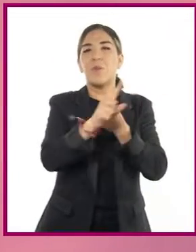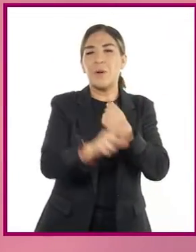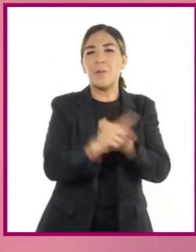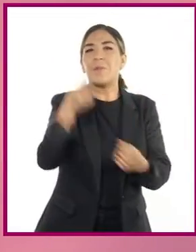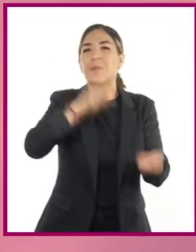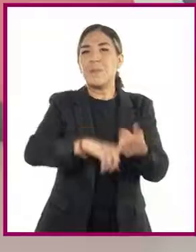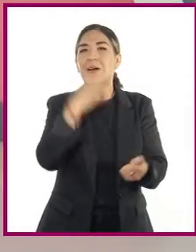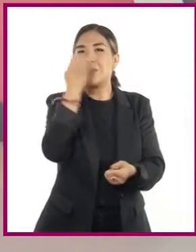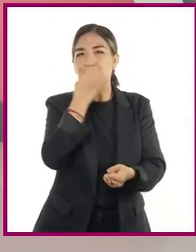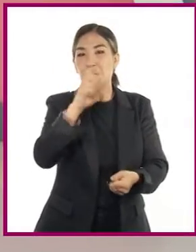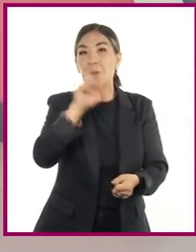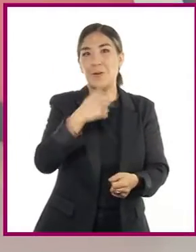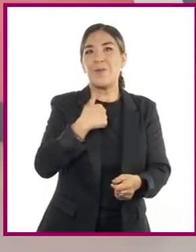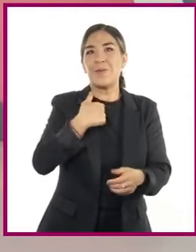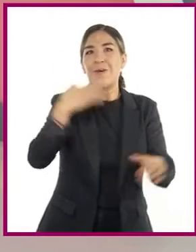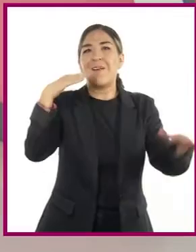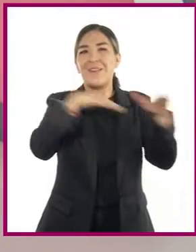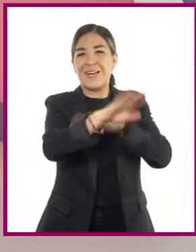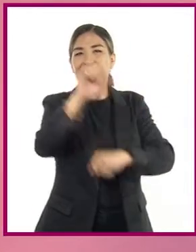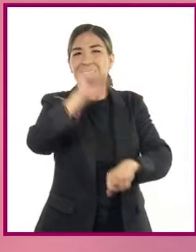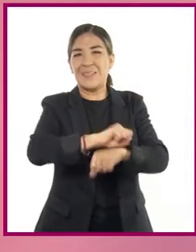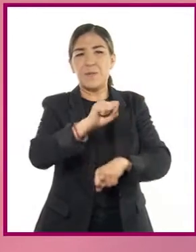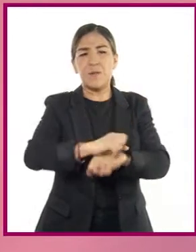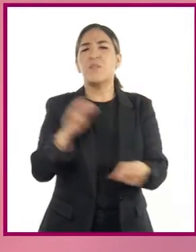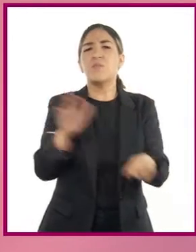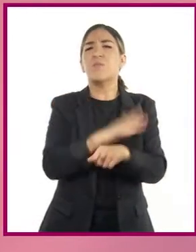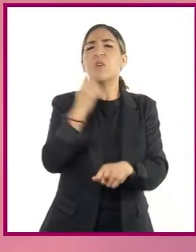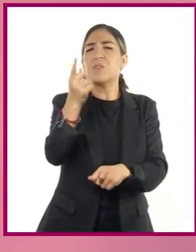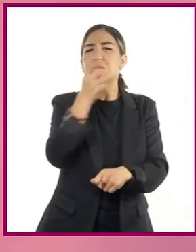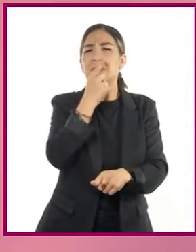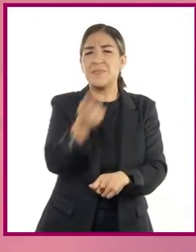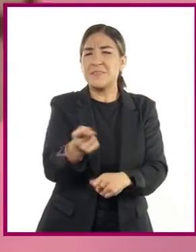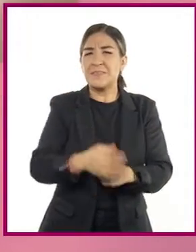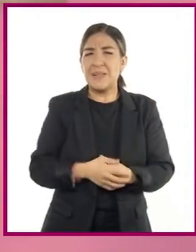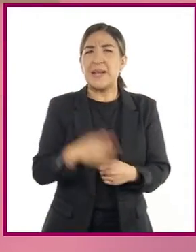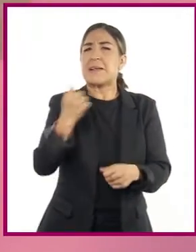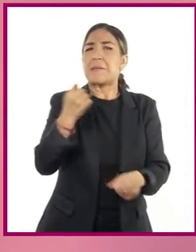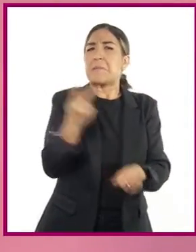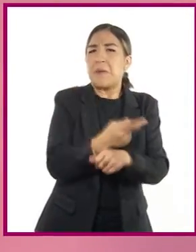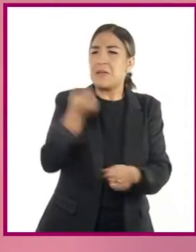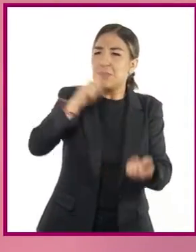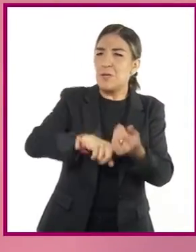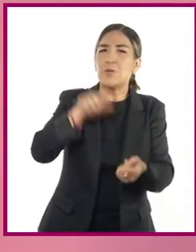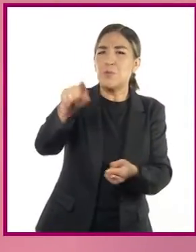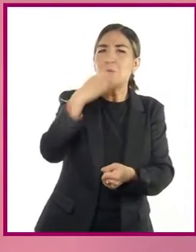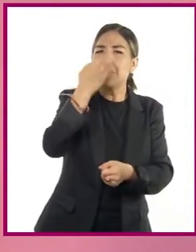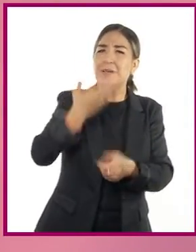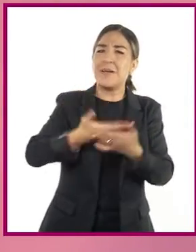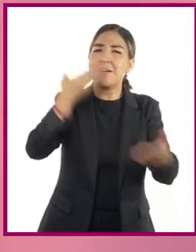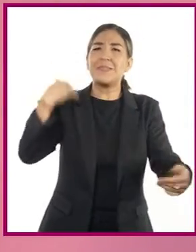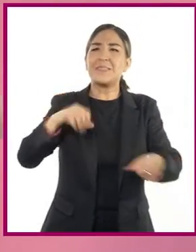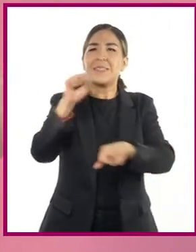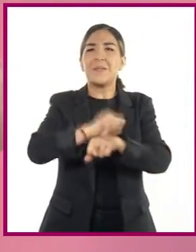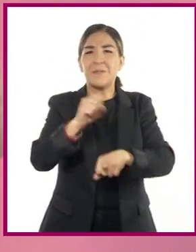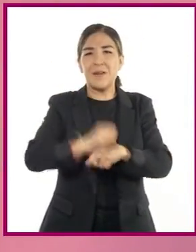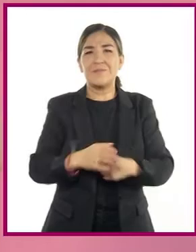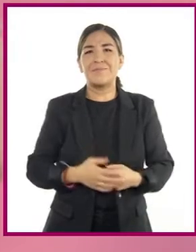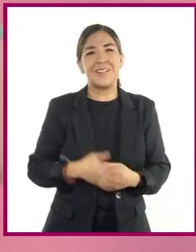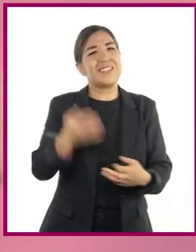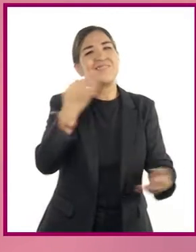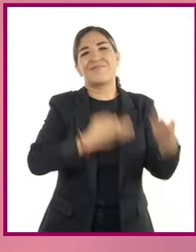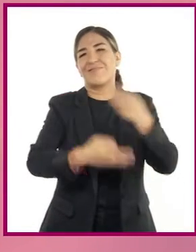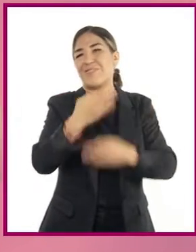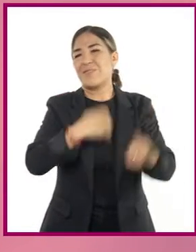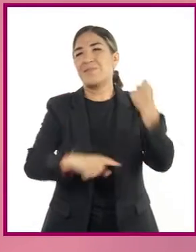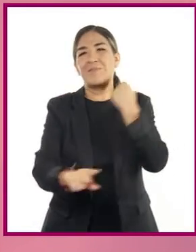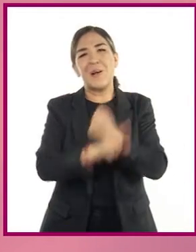en la secundaria. ¿Por qué lo dices? ¿Qué pasaba en tu secundaria? Ay, todo era un